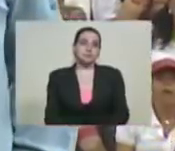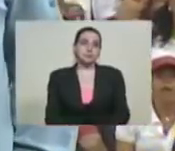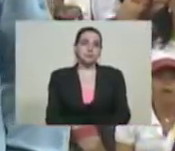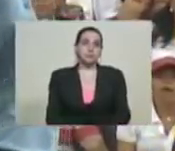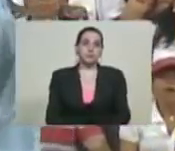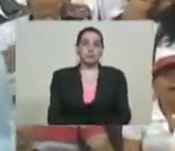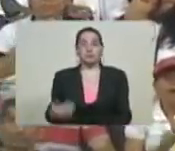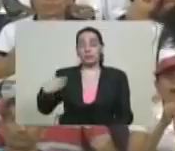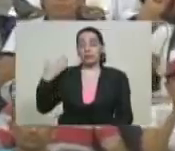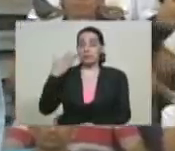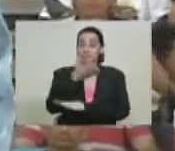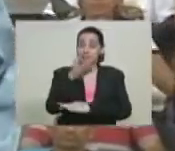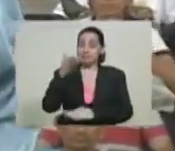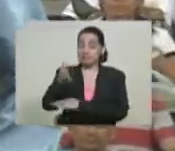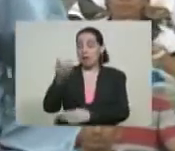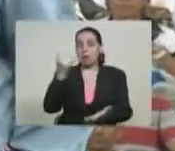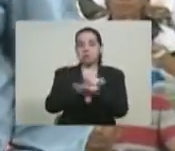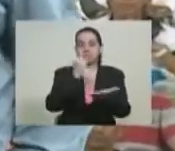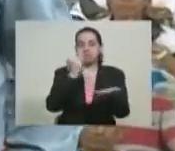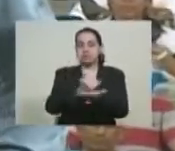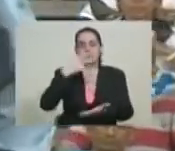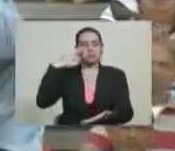Salieron a ensayar su voto.